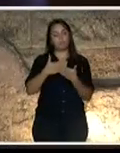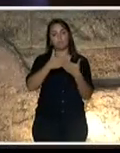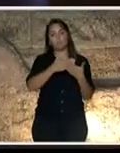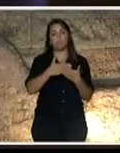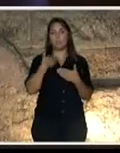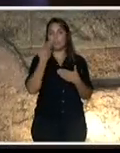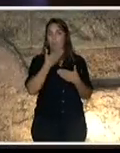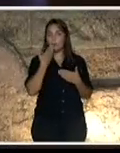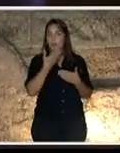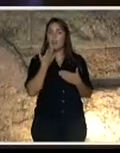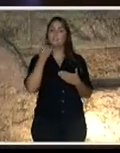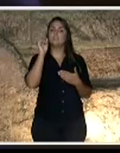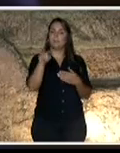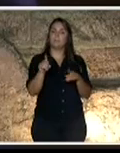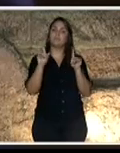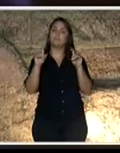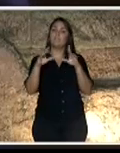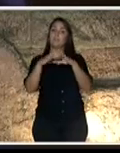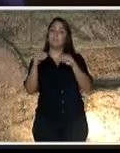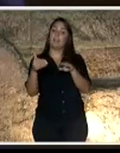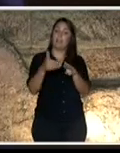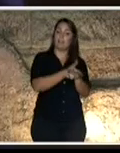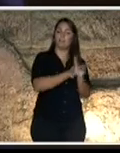la actualización de la enseñanza pregraduada,